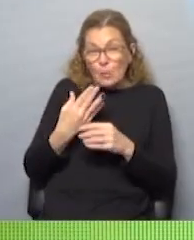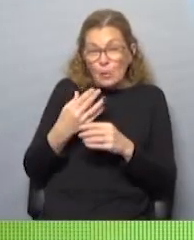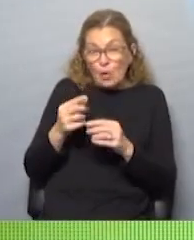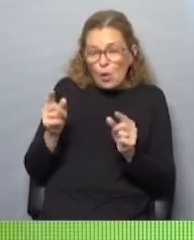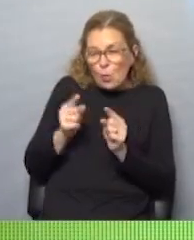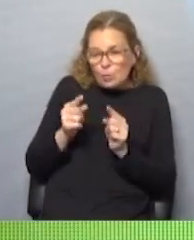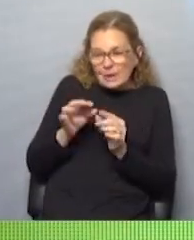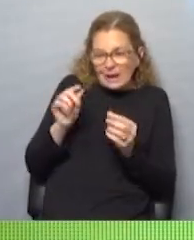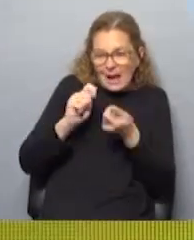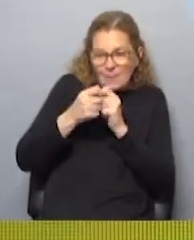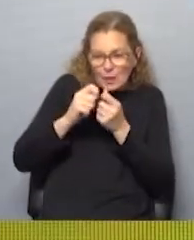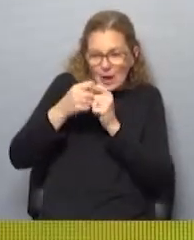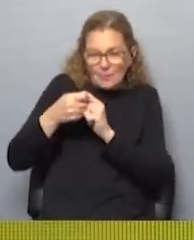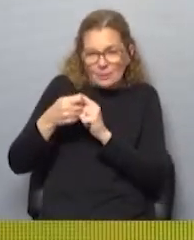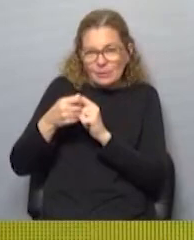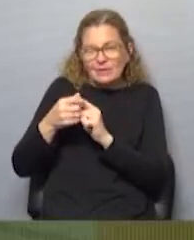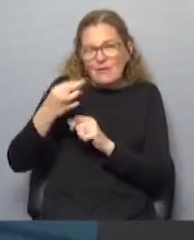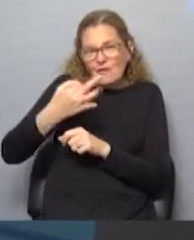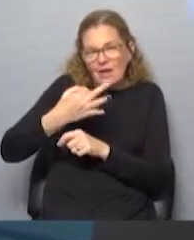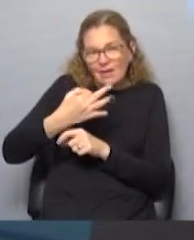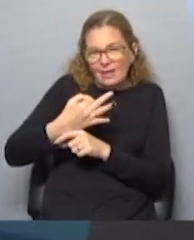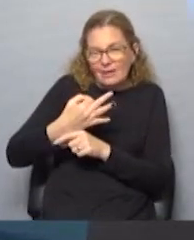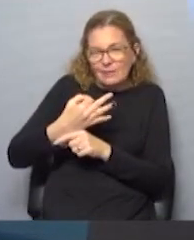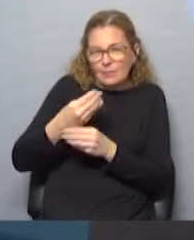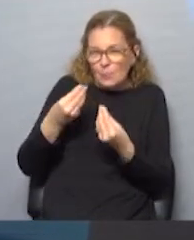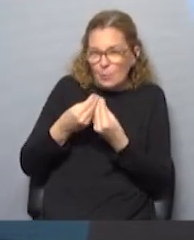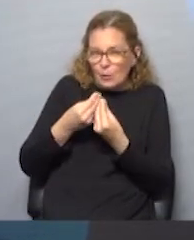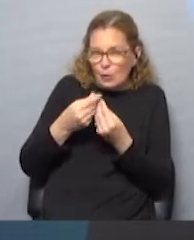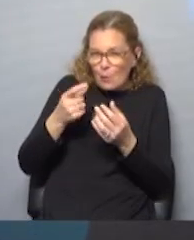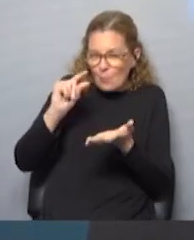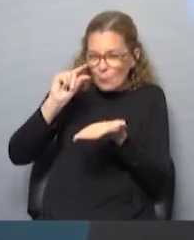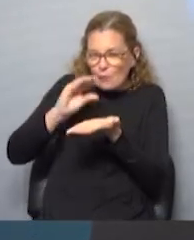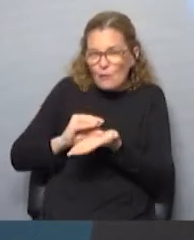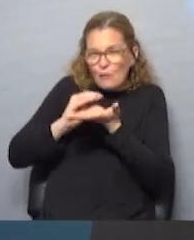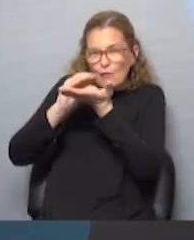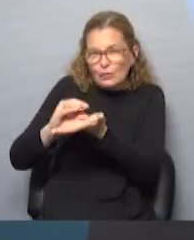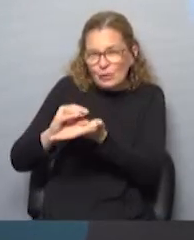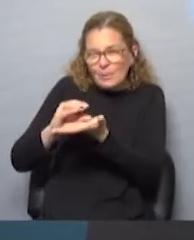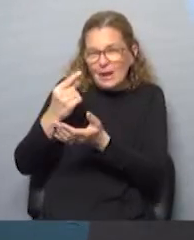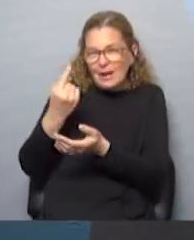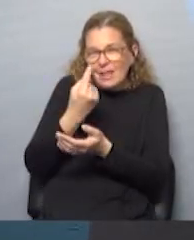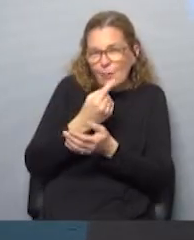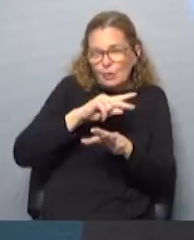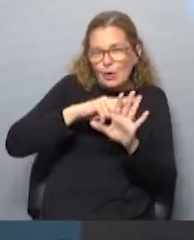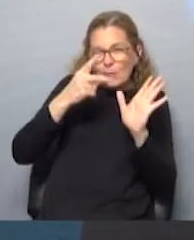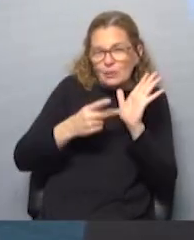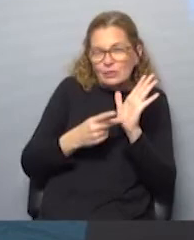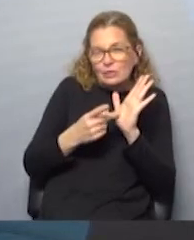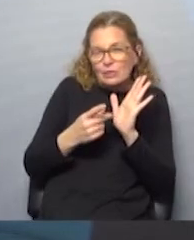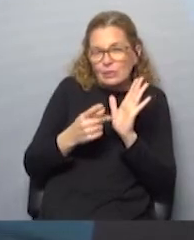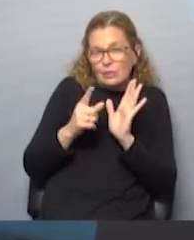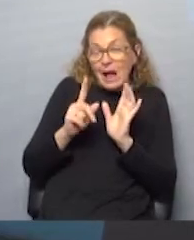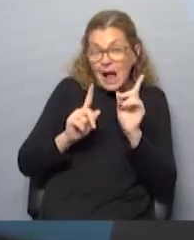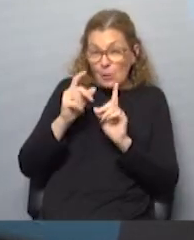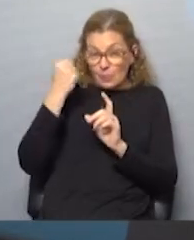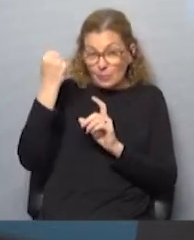ajustes este y realmente son muy pocos fondos para cada proyecto por supuesto una cosa